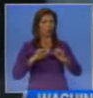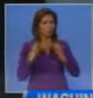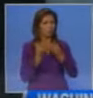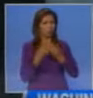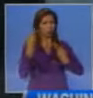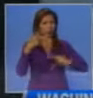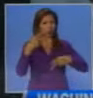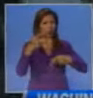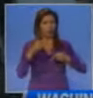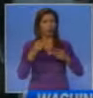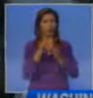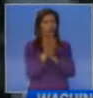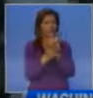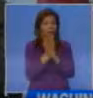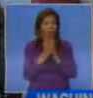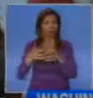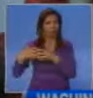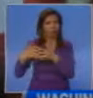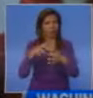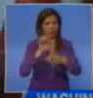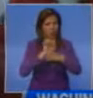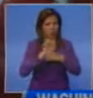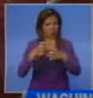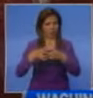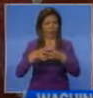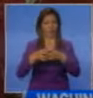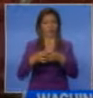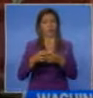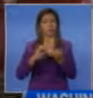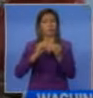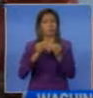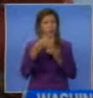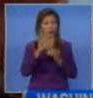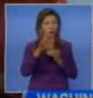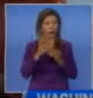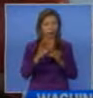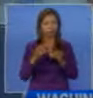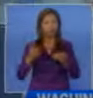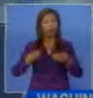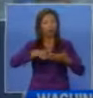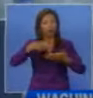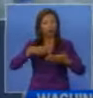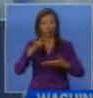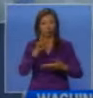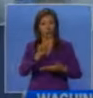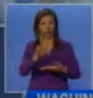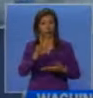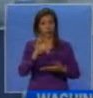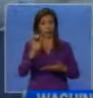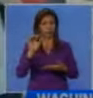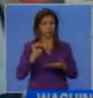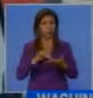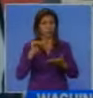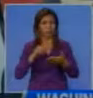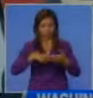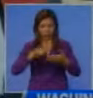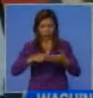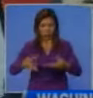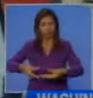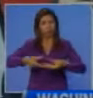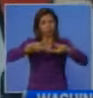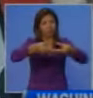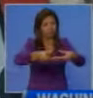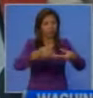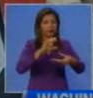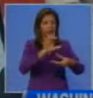19, que con 230,000 firmas de respaldo fue inscrito en el Consejo Nacional Electoral. Pesantes dio a conocer